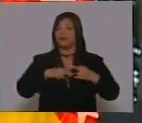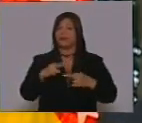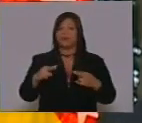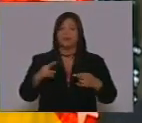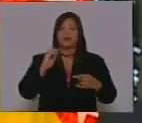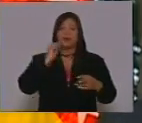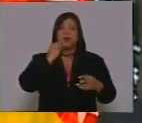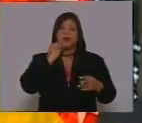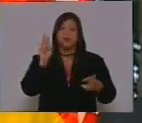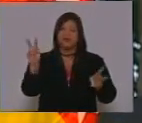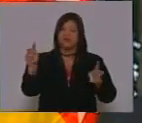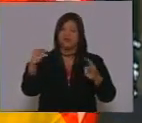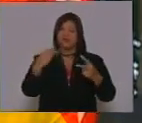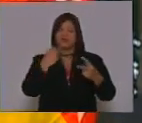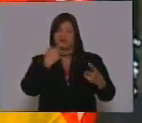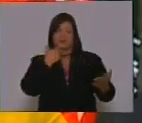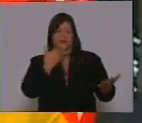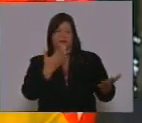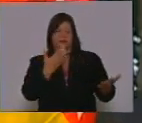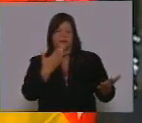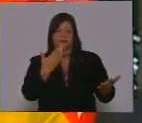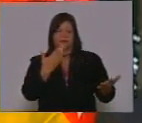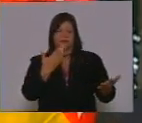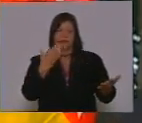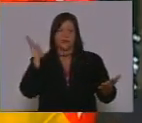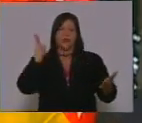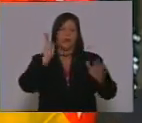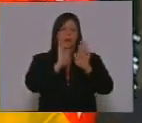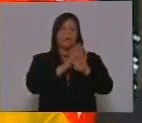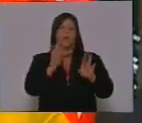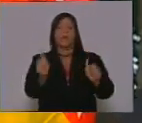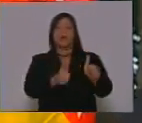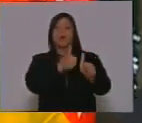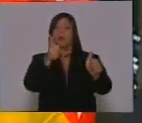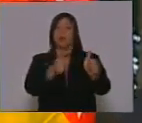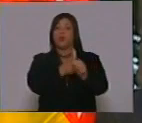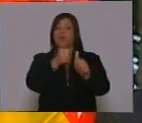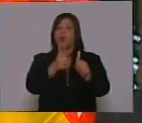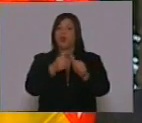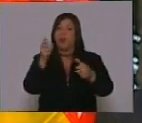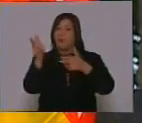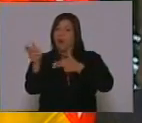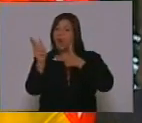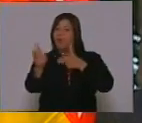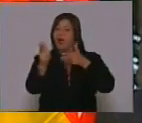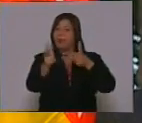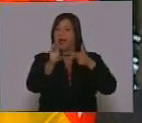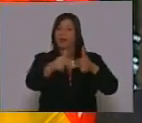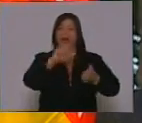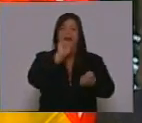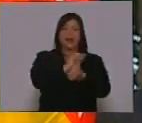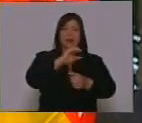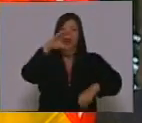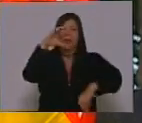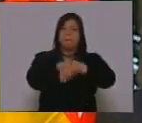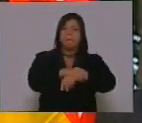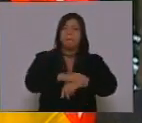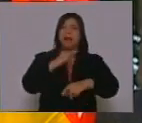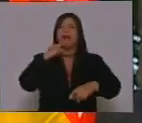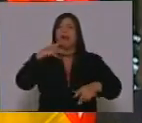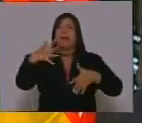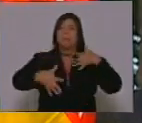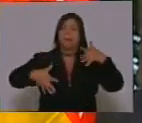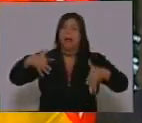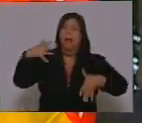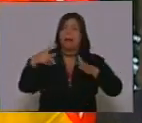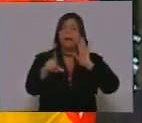jóvenes nos veían solamente la espalda correr, a los perdigones, a la recluta, a la ley de vagos y maleantes,